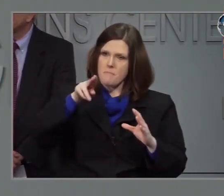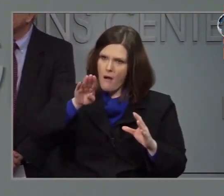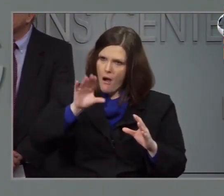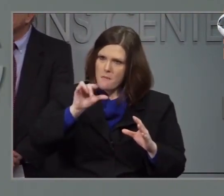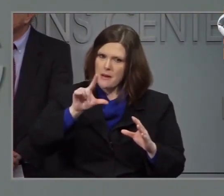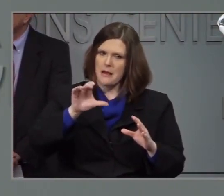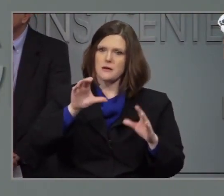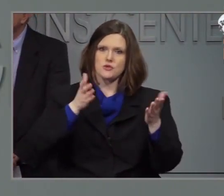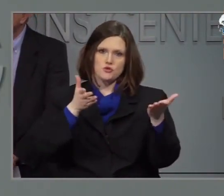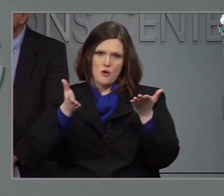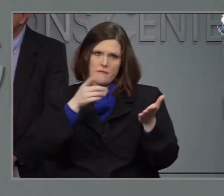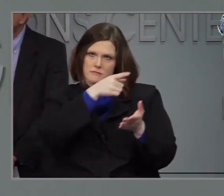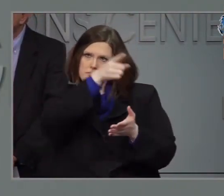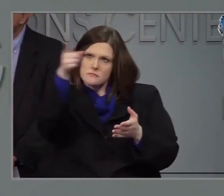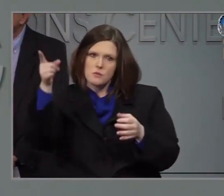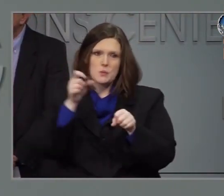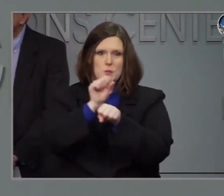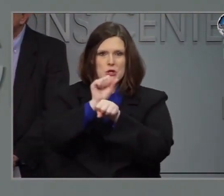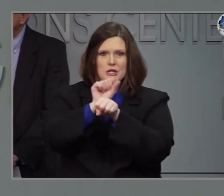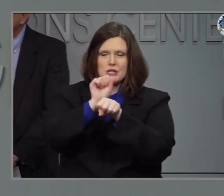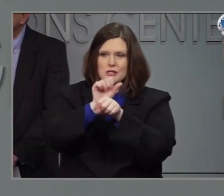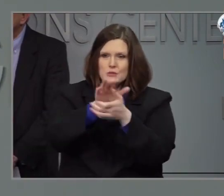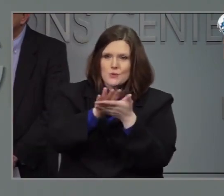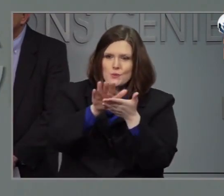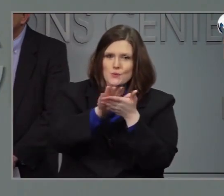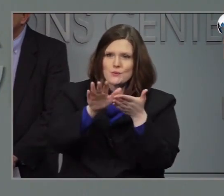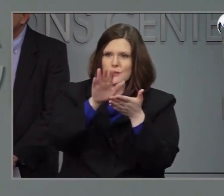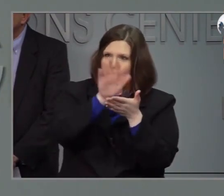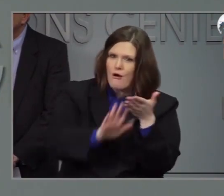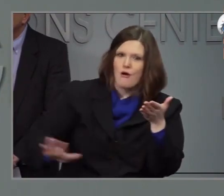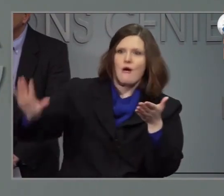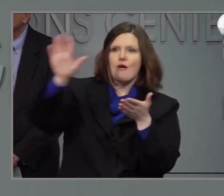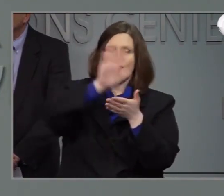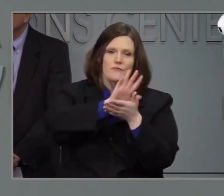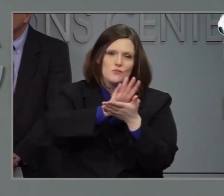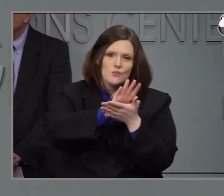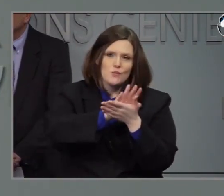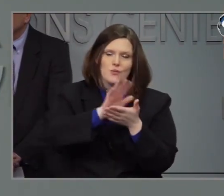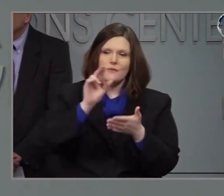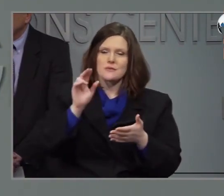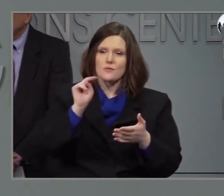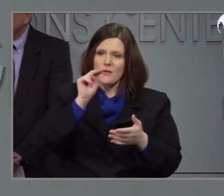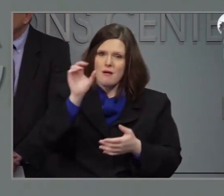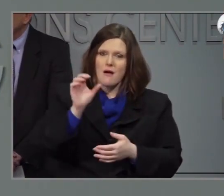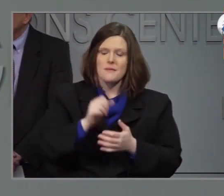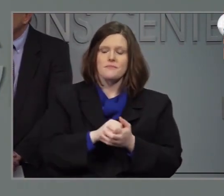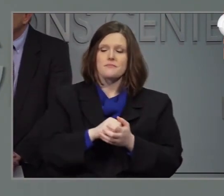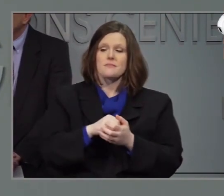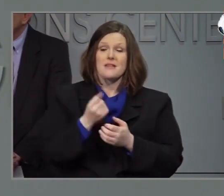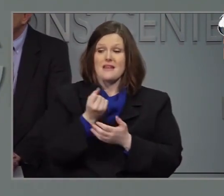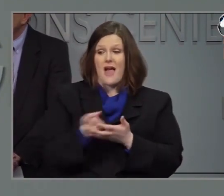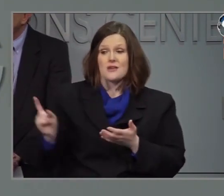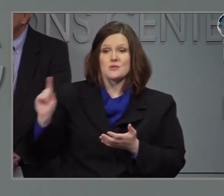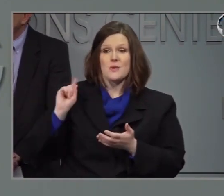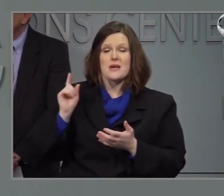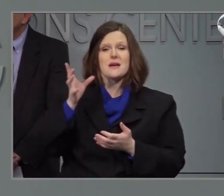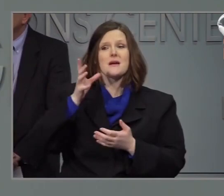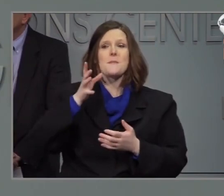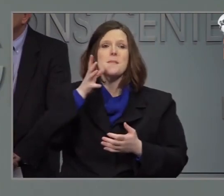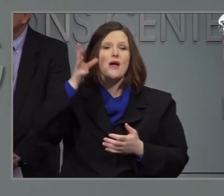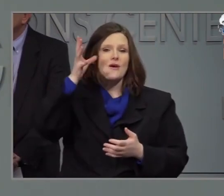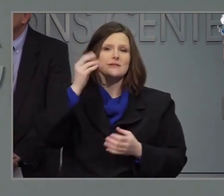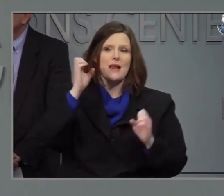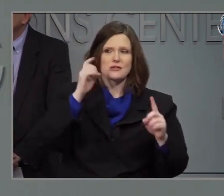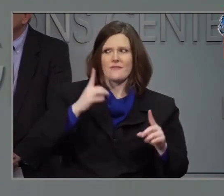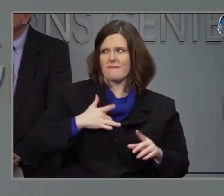maestros y los trabajadores públicos que trabajan en nuestras escuelas en todo el estado para muchos educadores padres